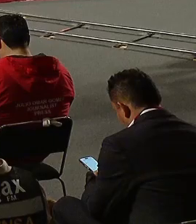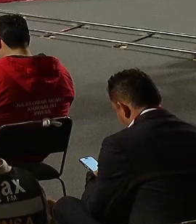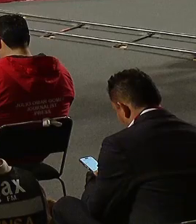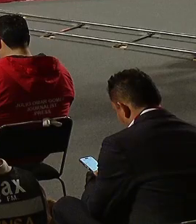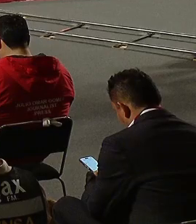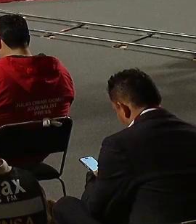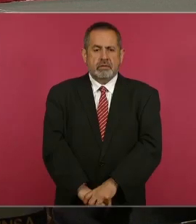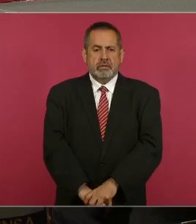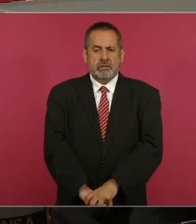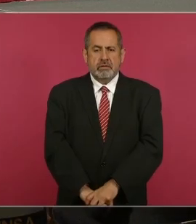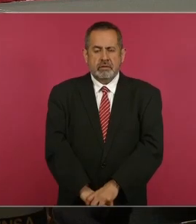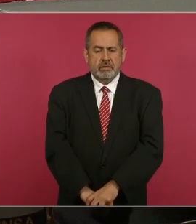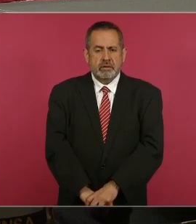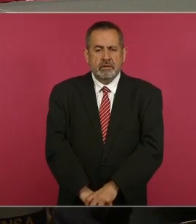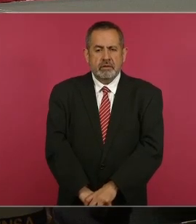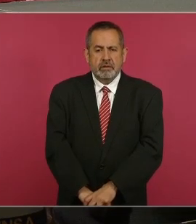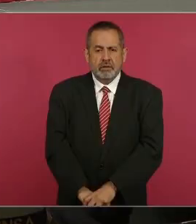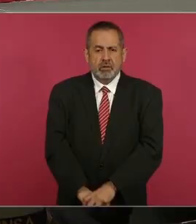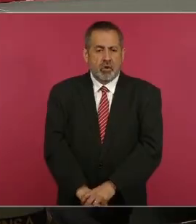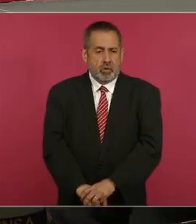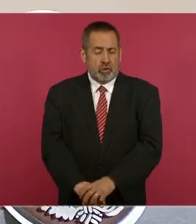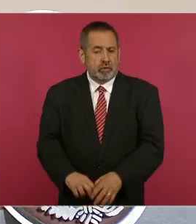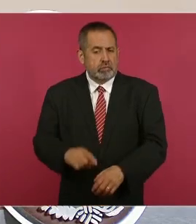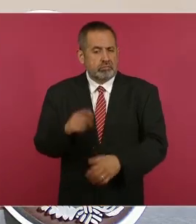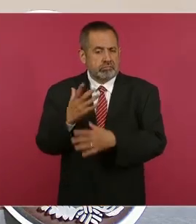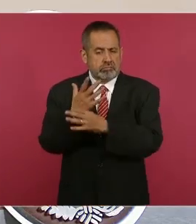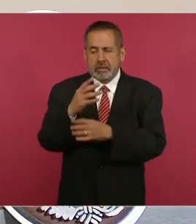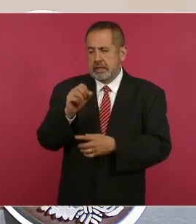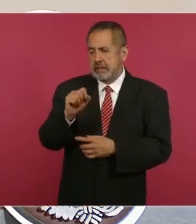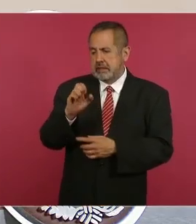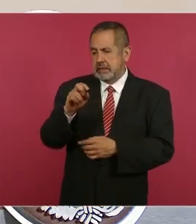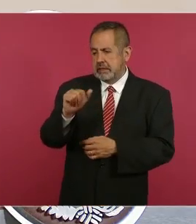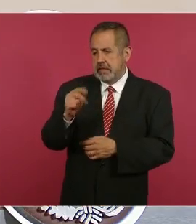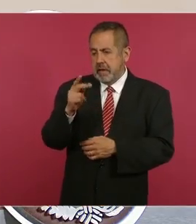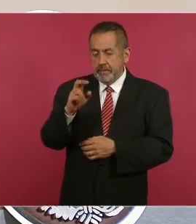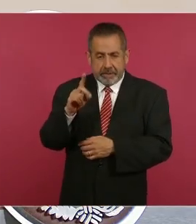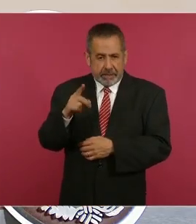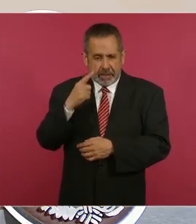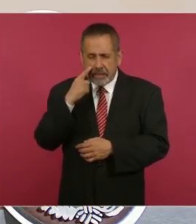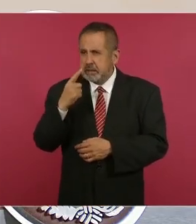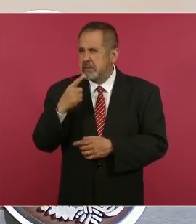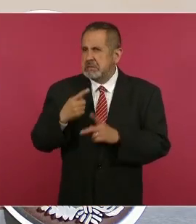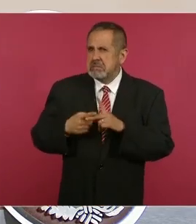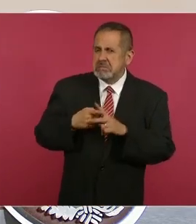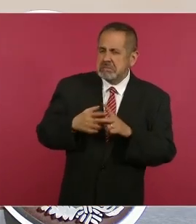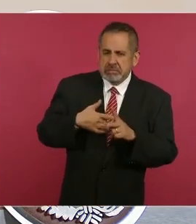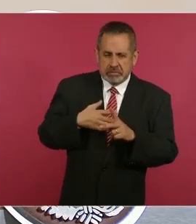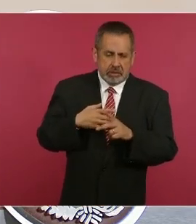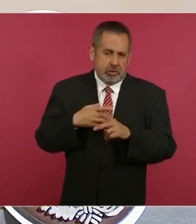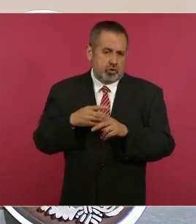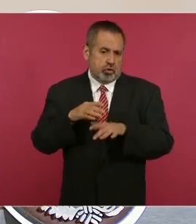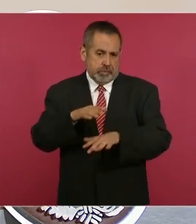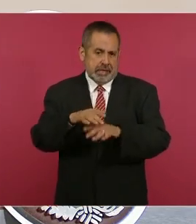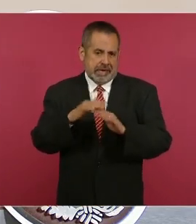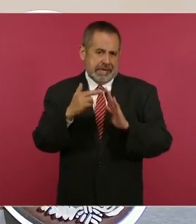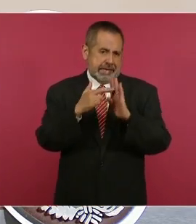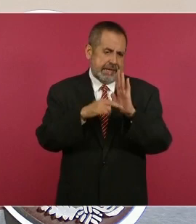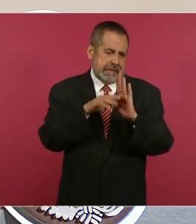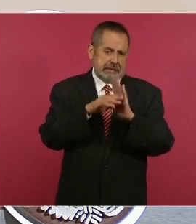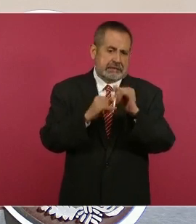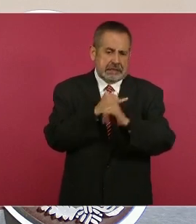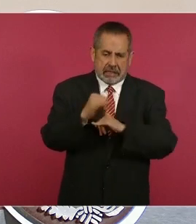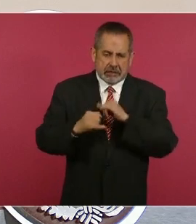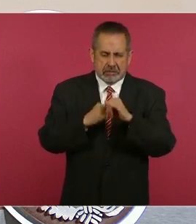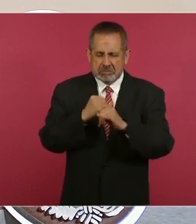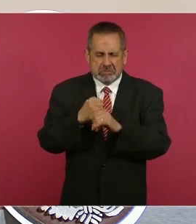kilómetros por hora. De acuerdo con el SENAPRED, los modelos de pronósticos internacionales no